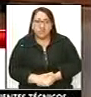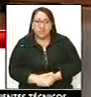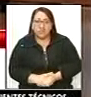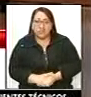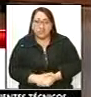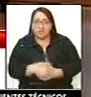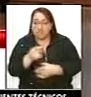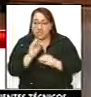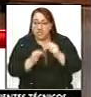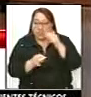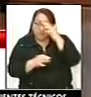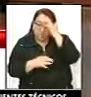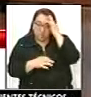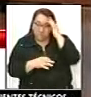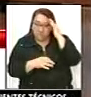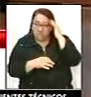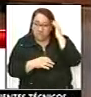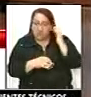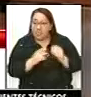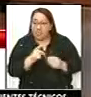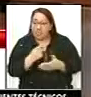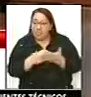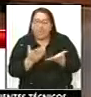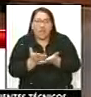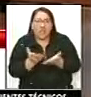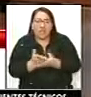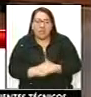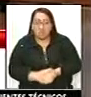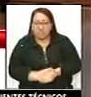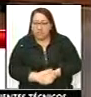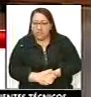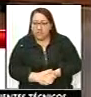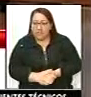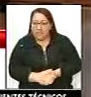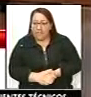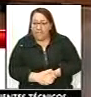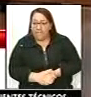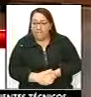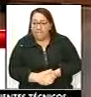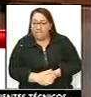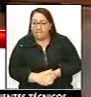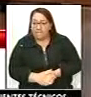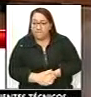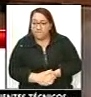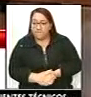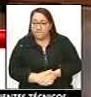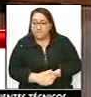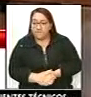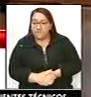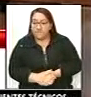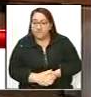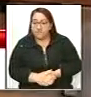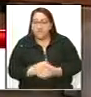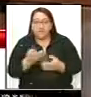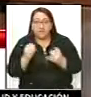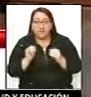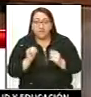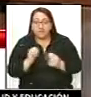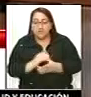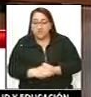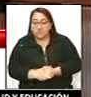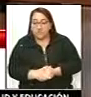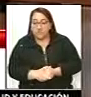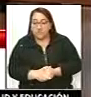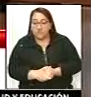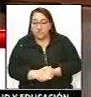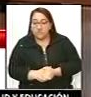¿Esa estadística es del de qué colegios? No. Perdón, este... Es un informe de